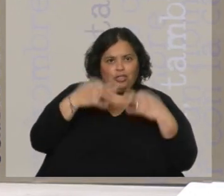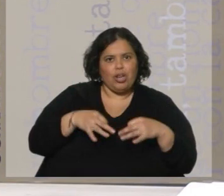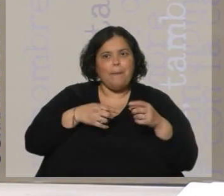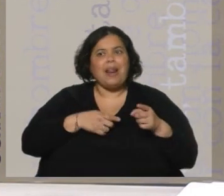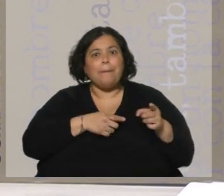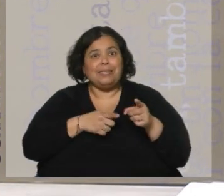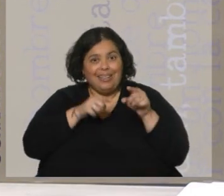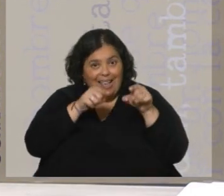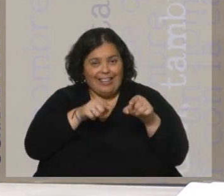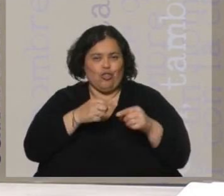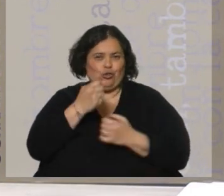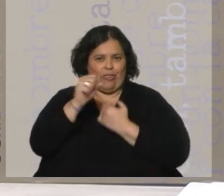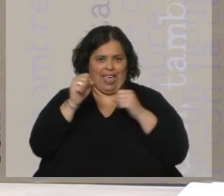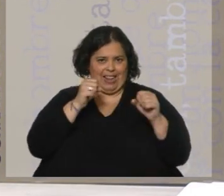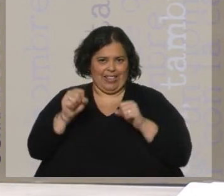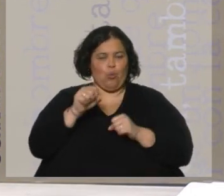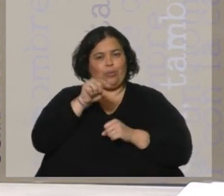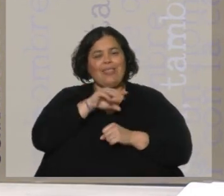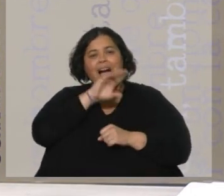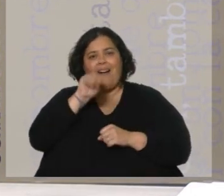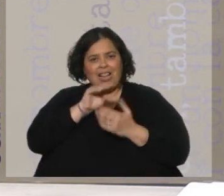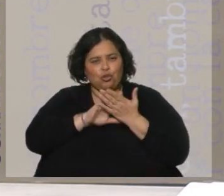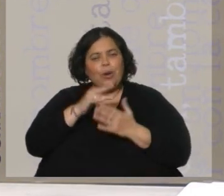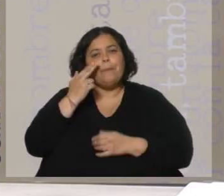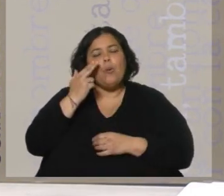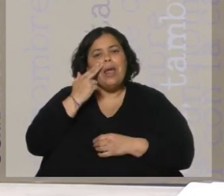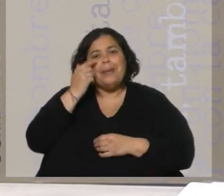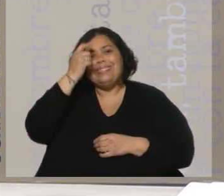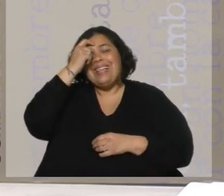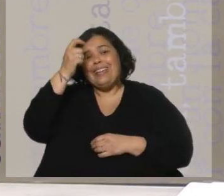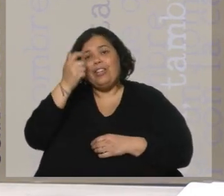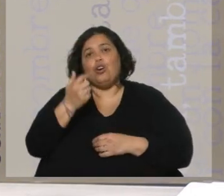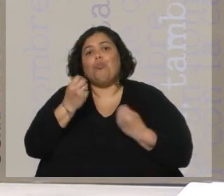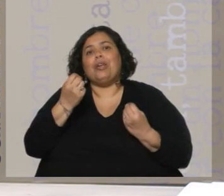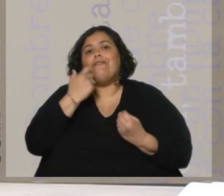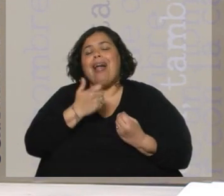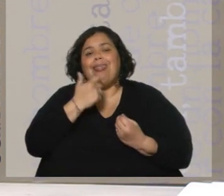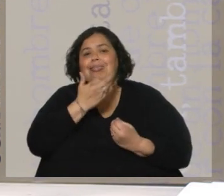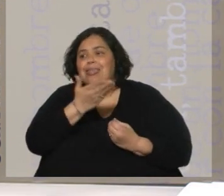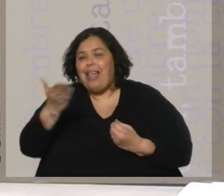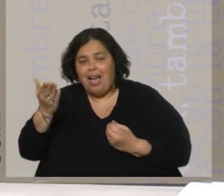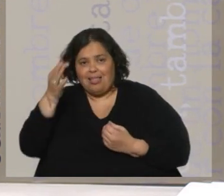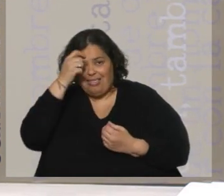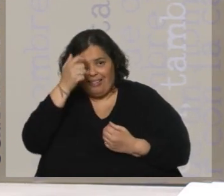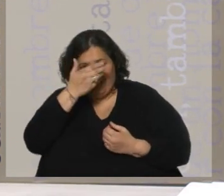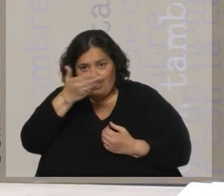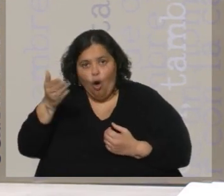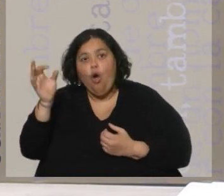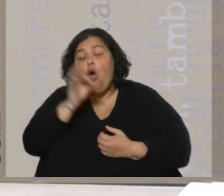está refiriendo básicamente a problemas técnicos carencias de ese tipo o también